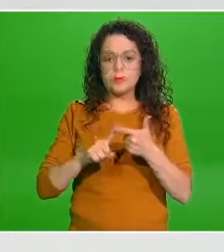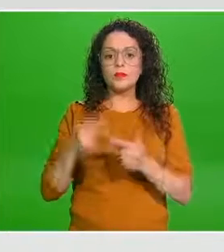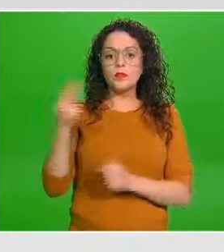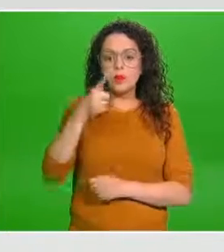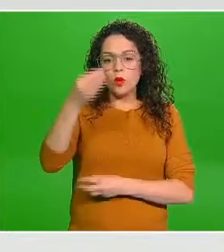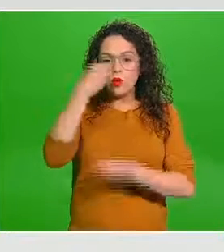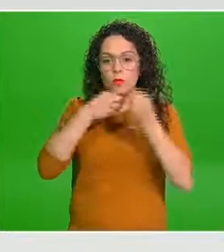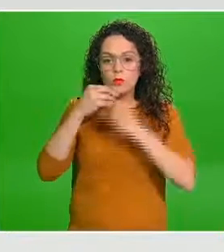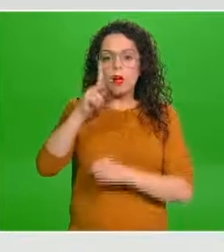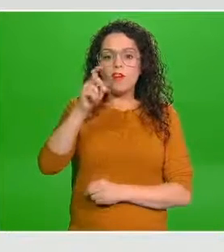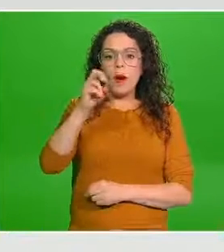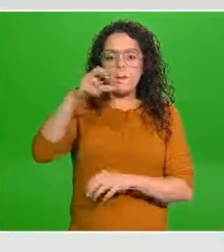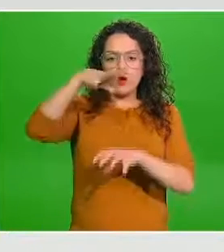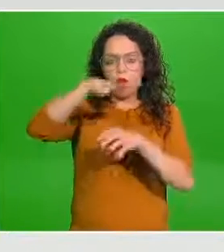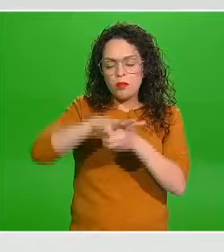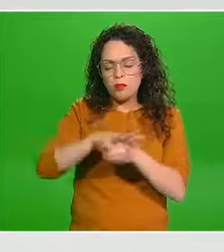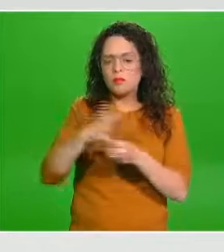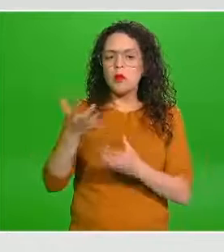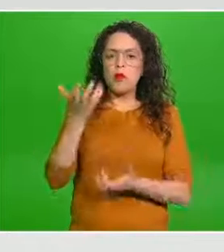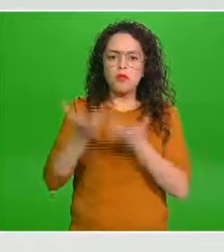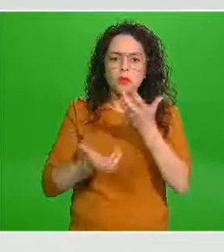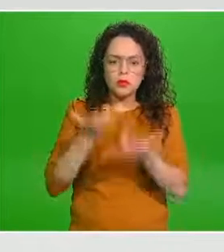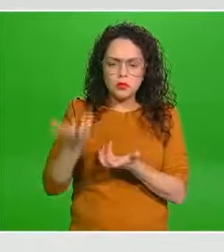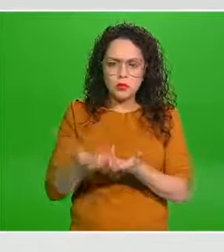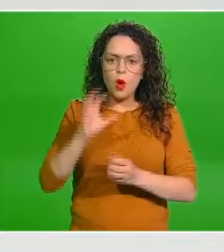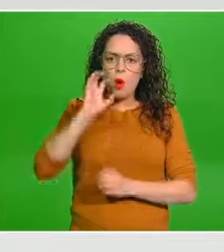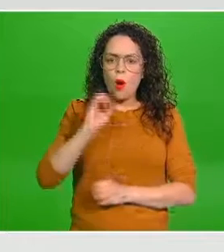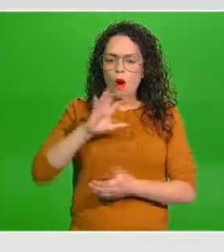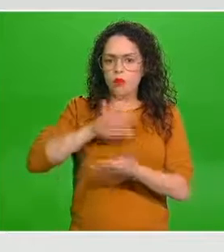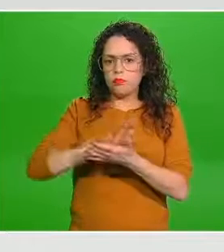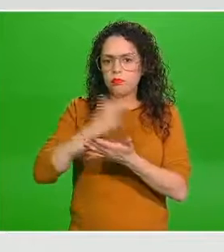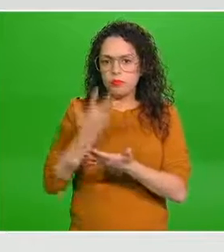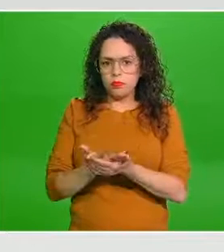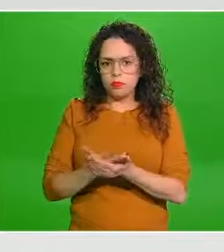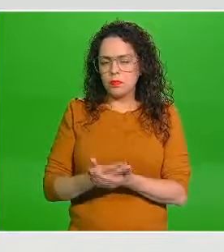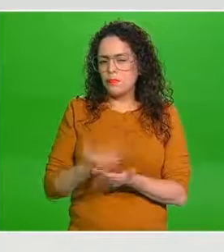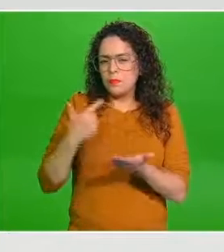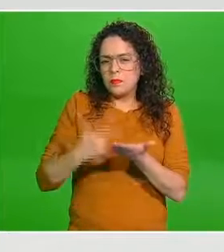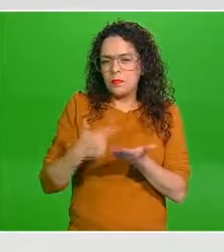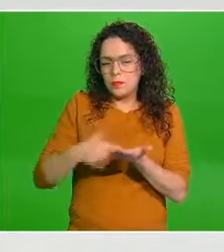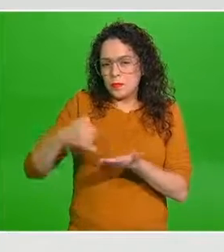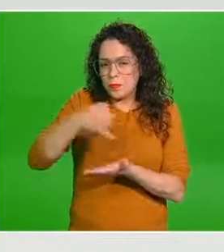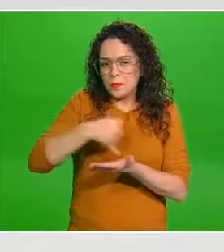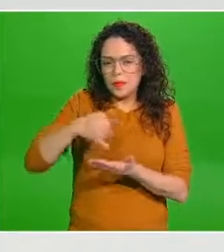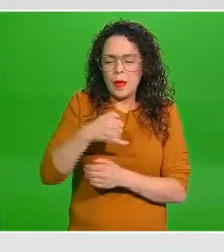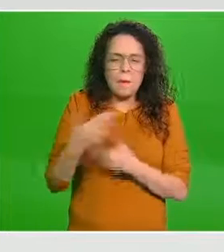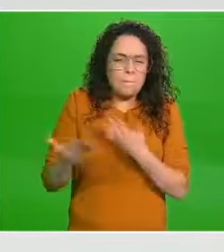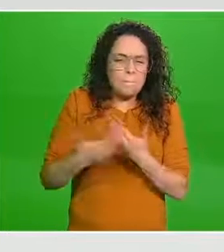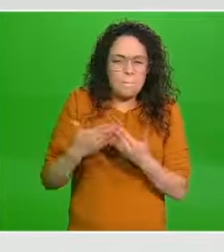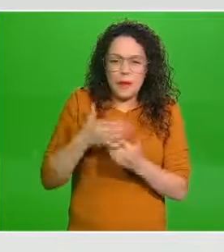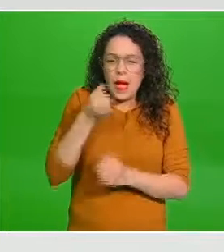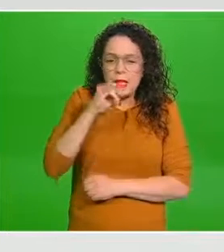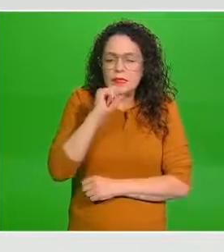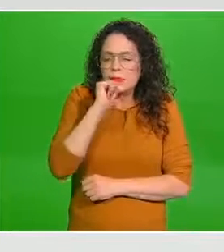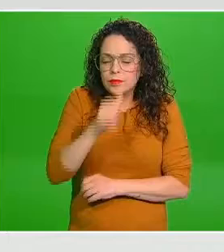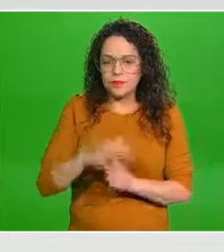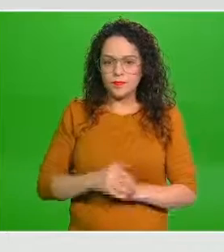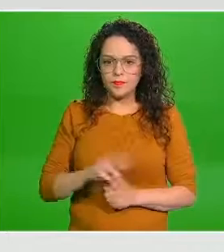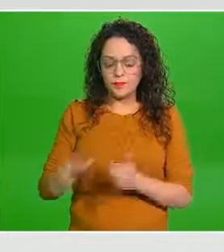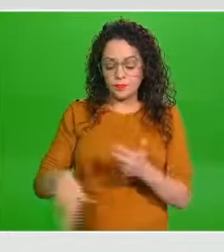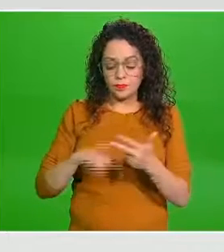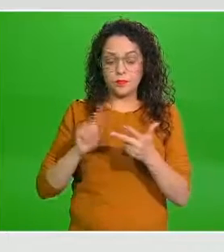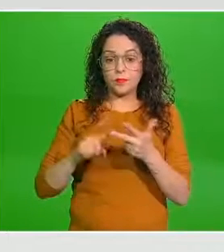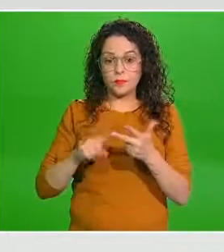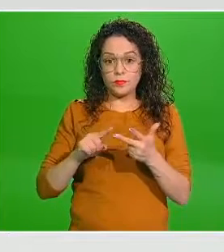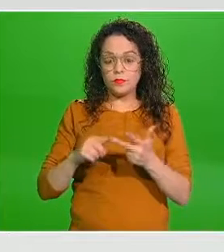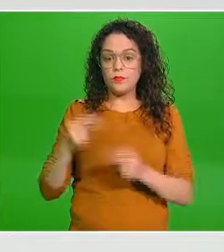vapor, cocidos, horneados, asados o a la plancha, es decir, con el mínimo de grasa. Número 8, acostúmbrate a ingerir